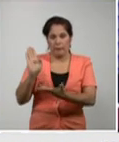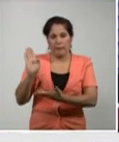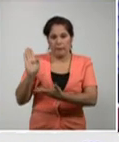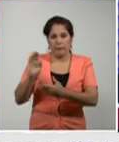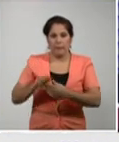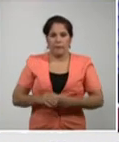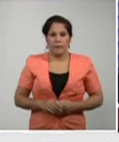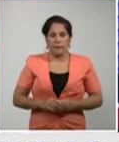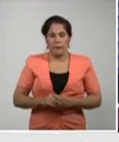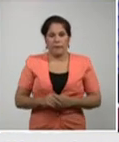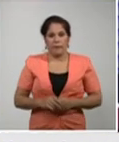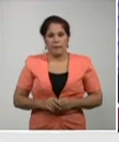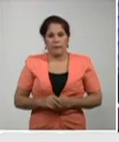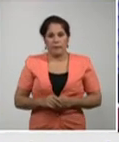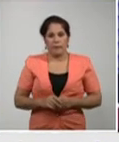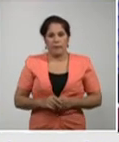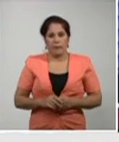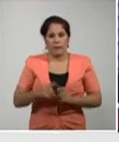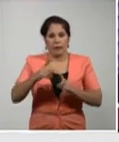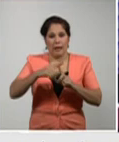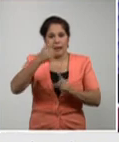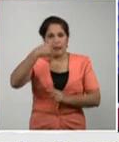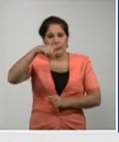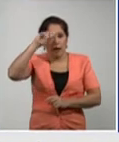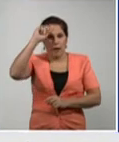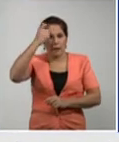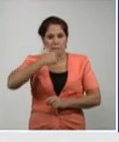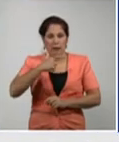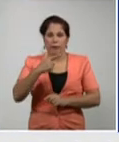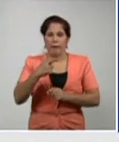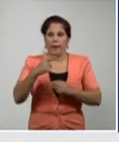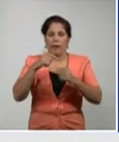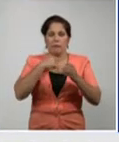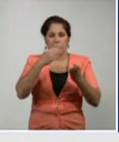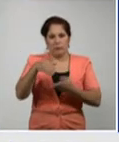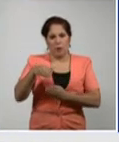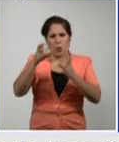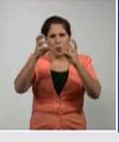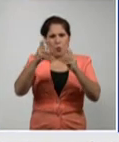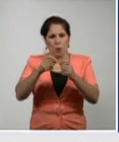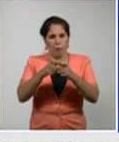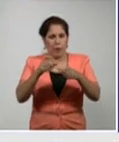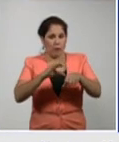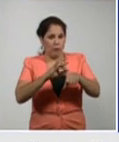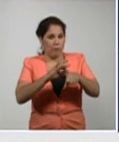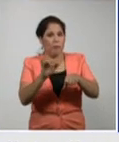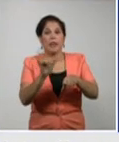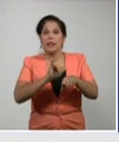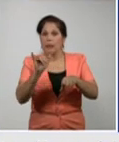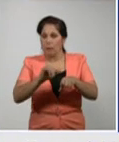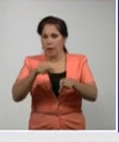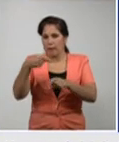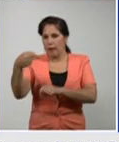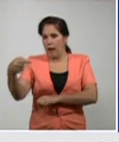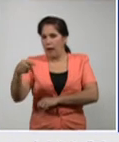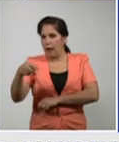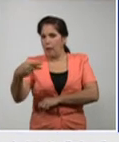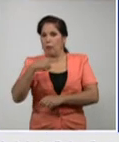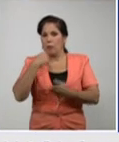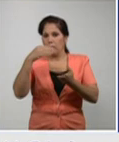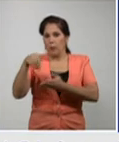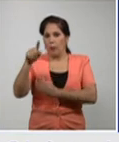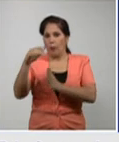dice las tasas de fallecidos, dice el número de casos, pero dice la tasa de fallecidos por millón